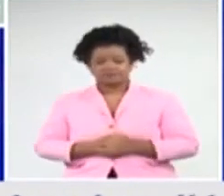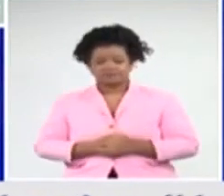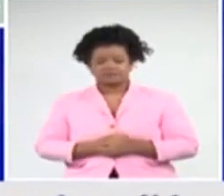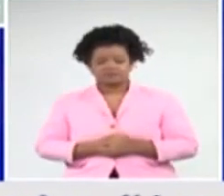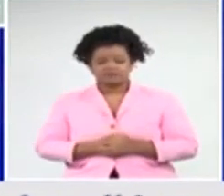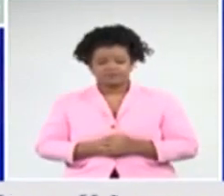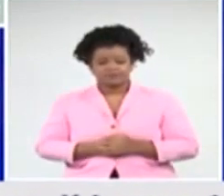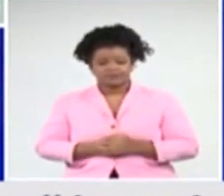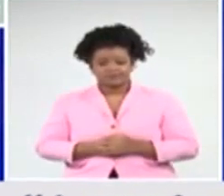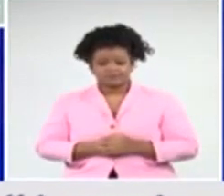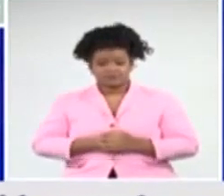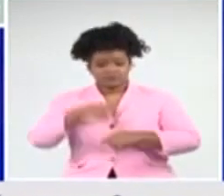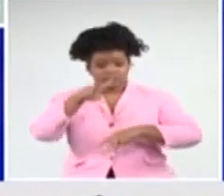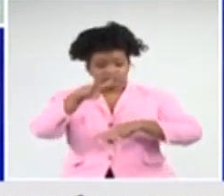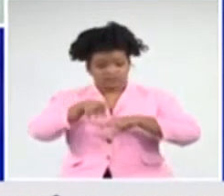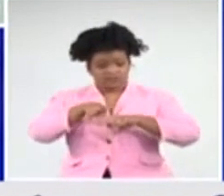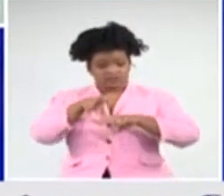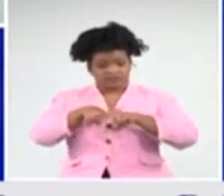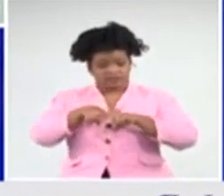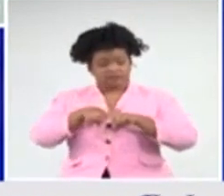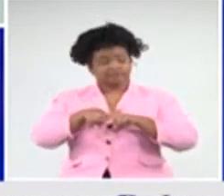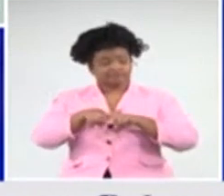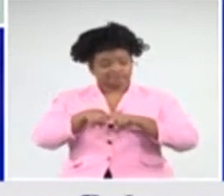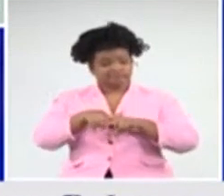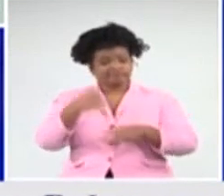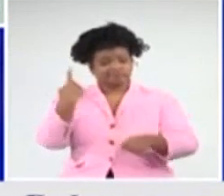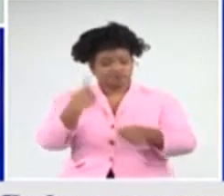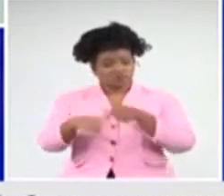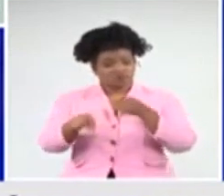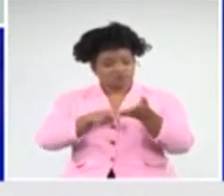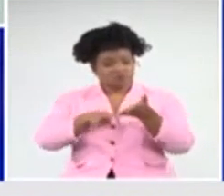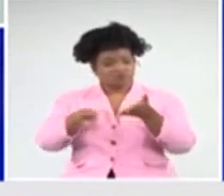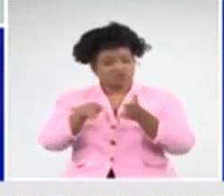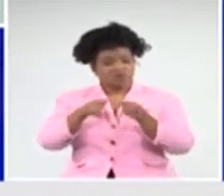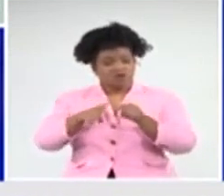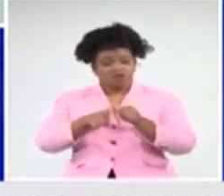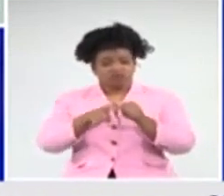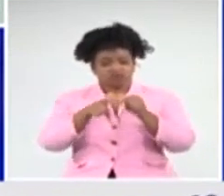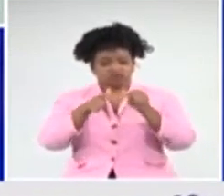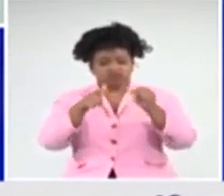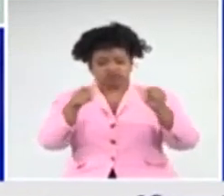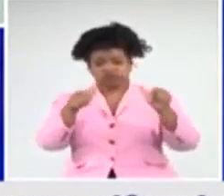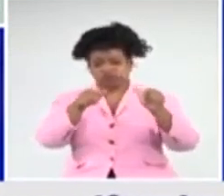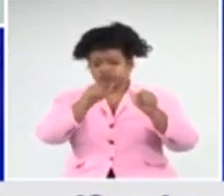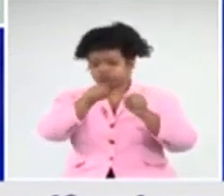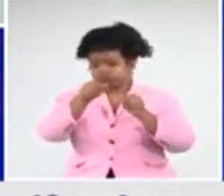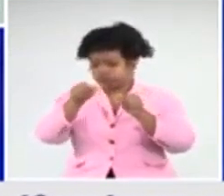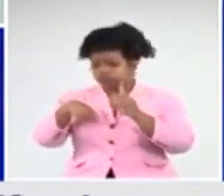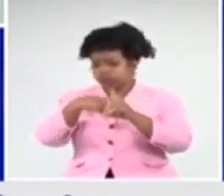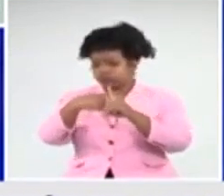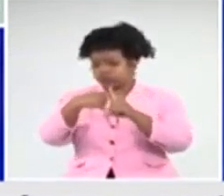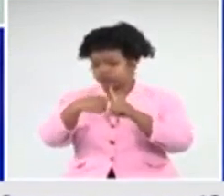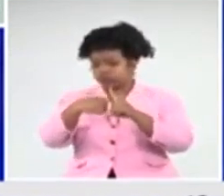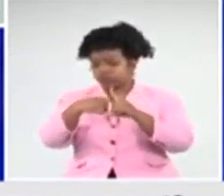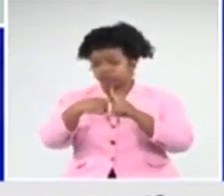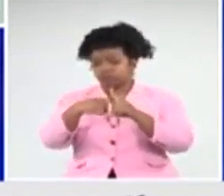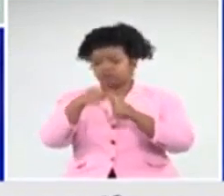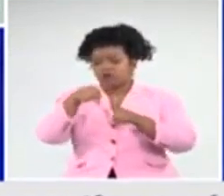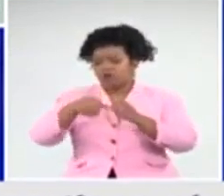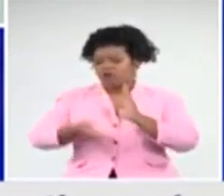La Habana es la otra provincia que también incrementa el número de casos, 137 más,